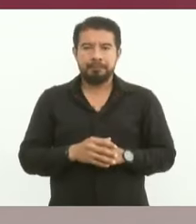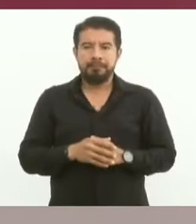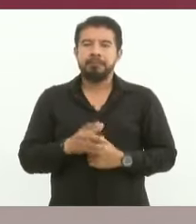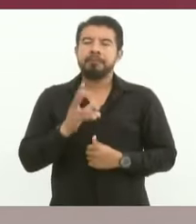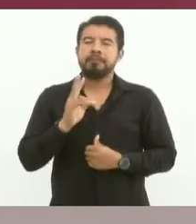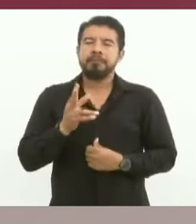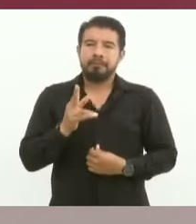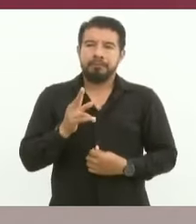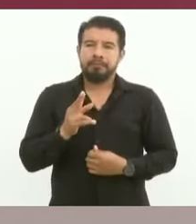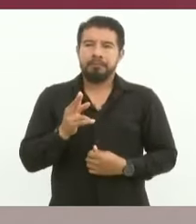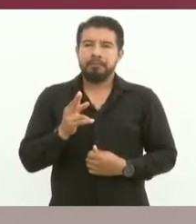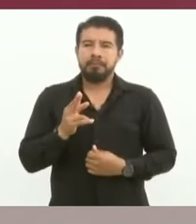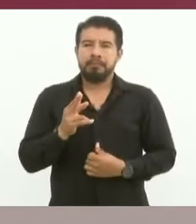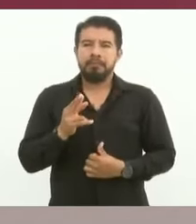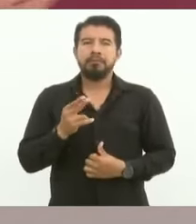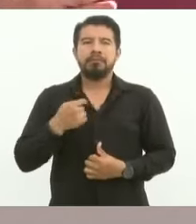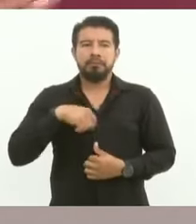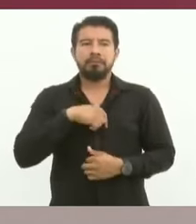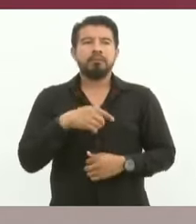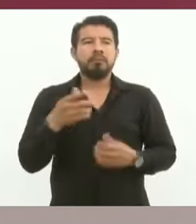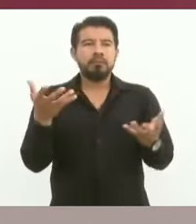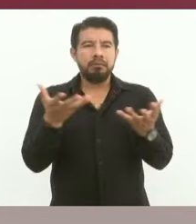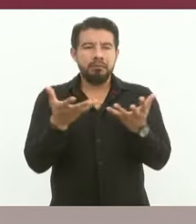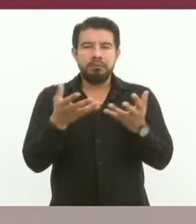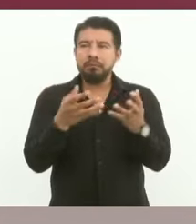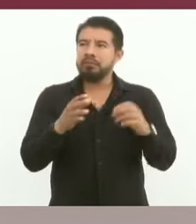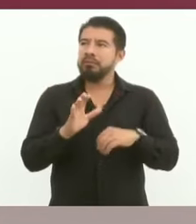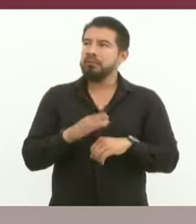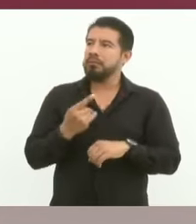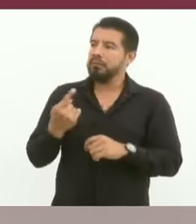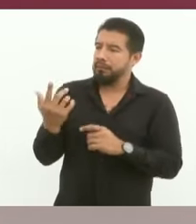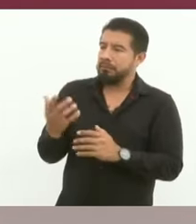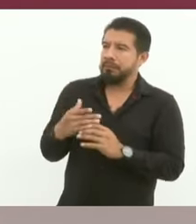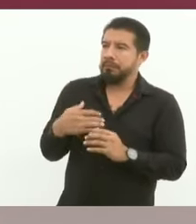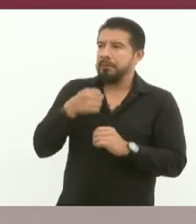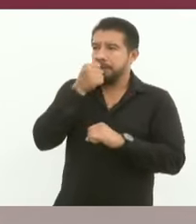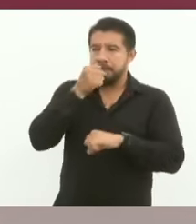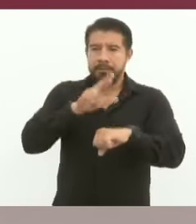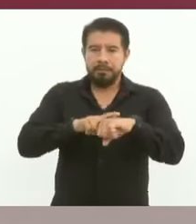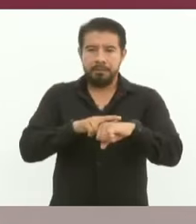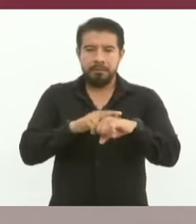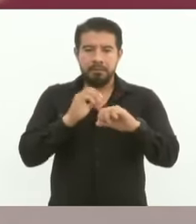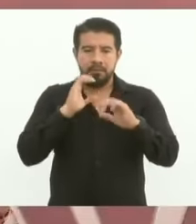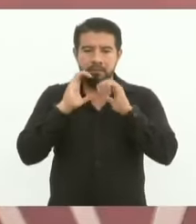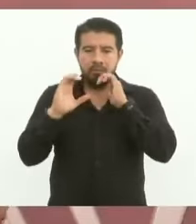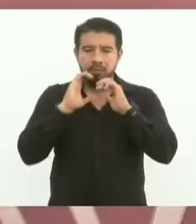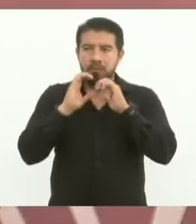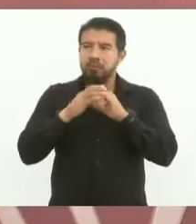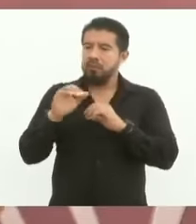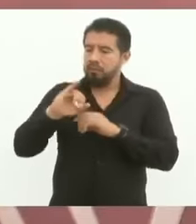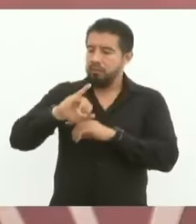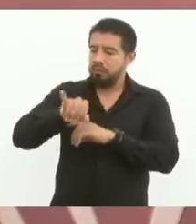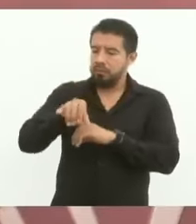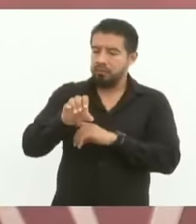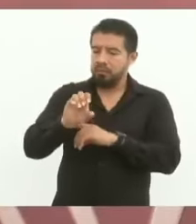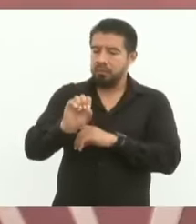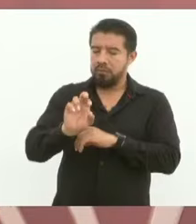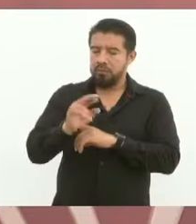todo esto es posible por el secretario de Comunicaciones de Obras Públicas, Jorge Nuño.